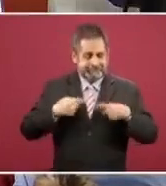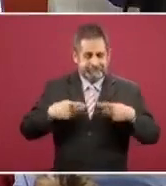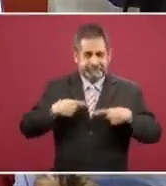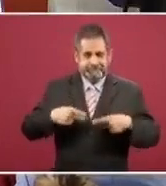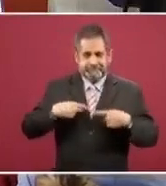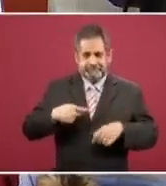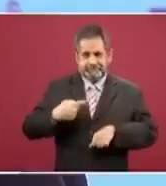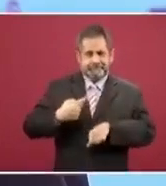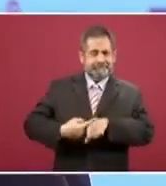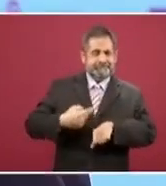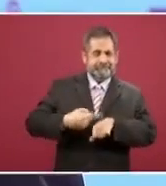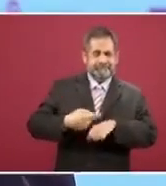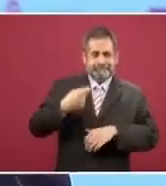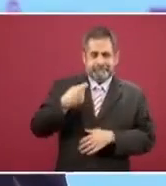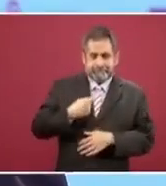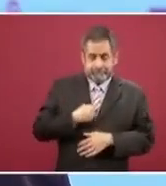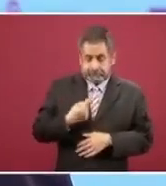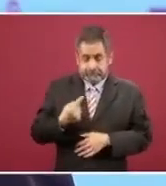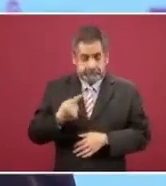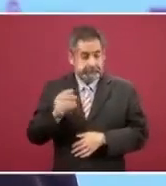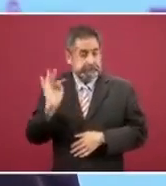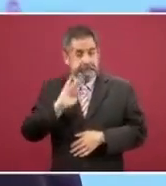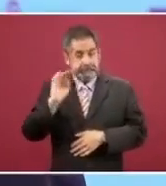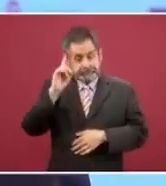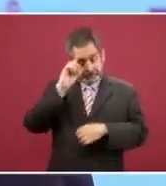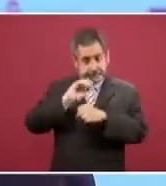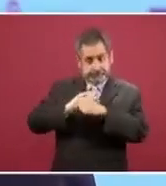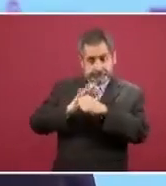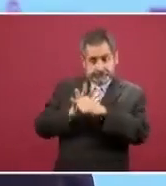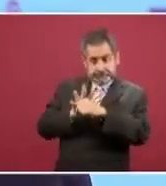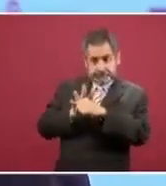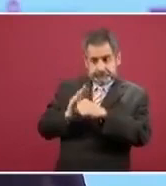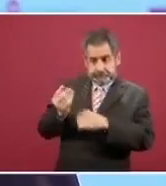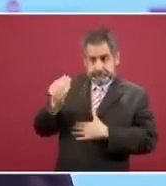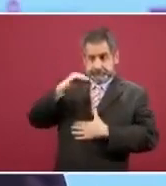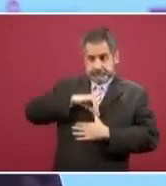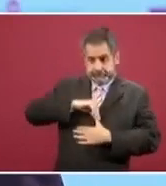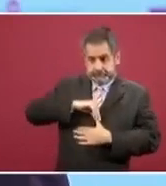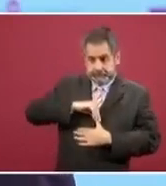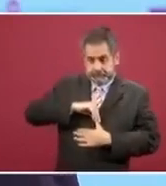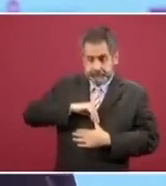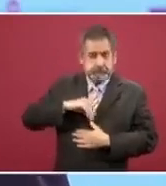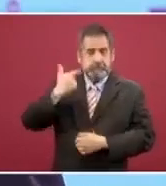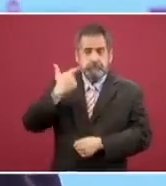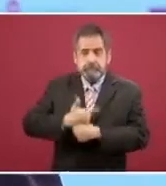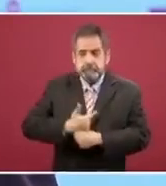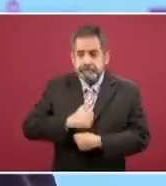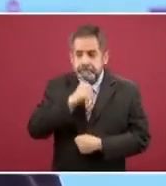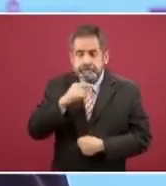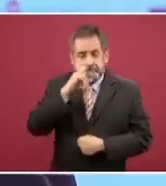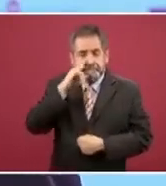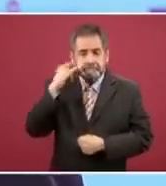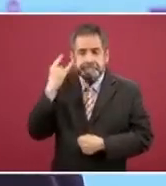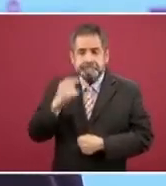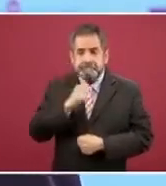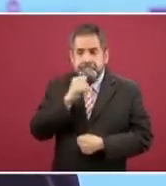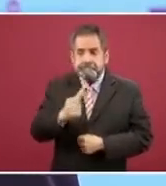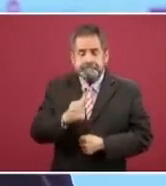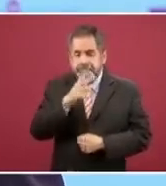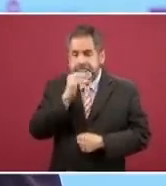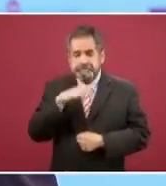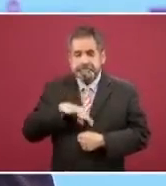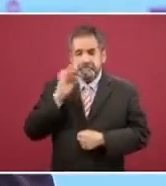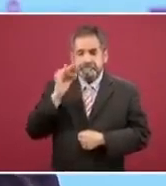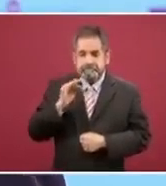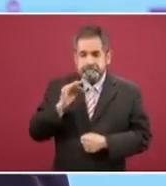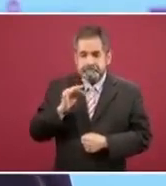propio coronavirus. Cuando entra el coronavirus a nuestro cuerpo, no podemos detectarlo porque no tenemos síntoma alguno. Y